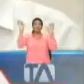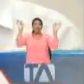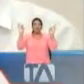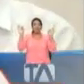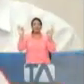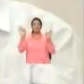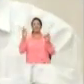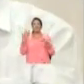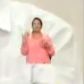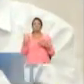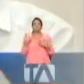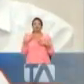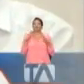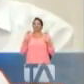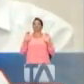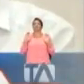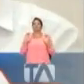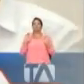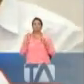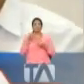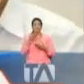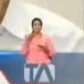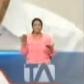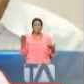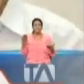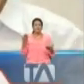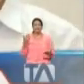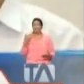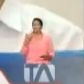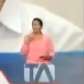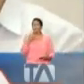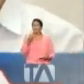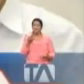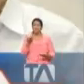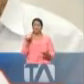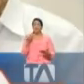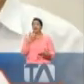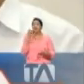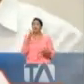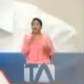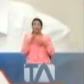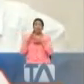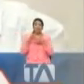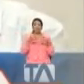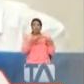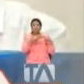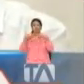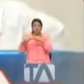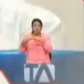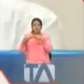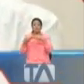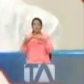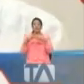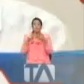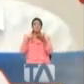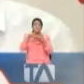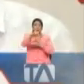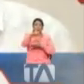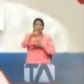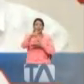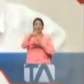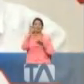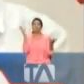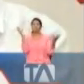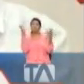La declaración del abogado Tacla, en donde no menciona una relación de este pago